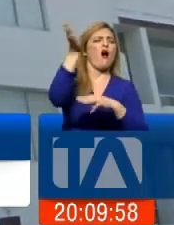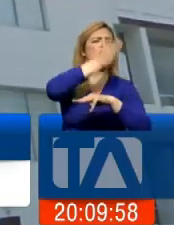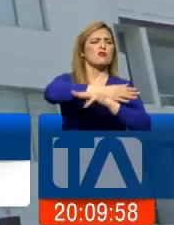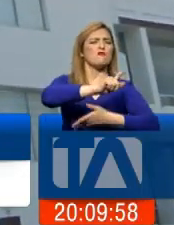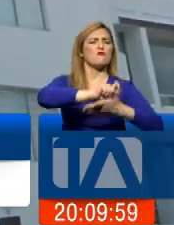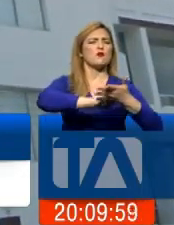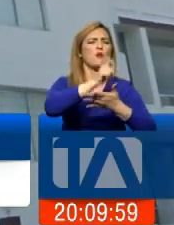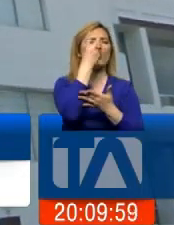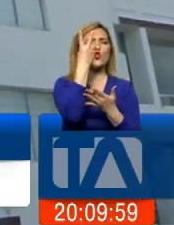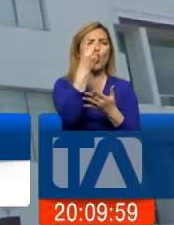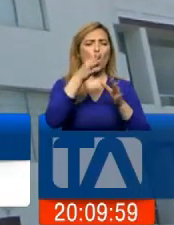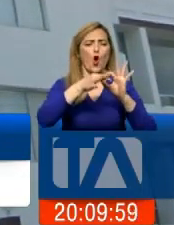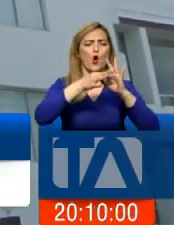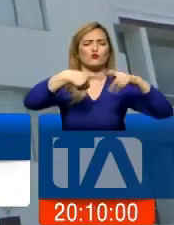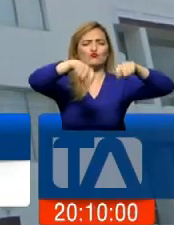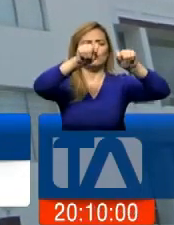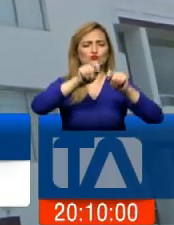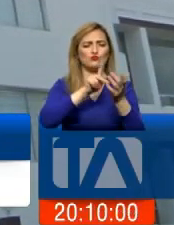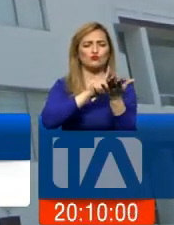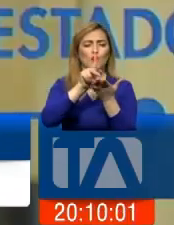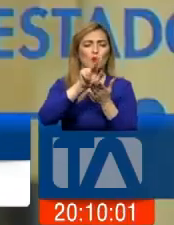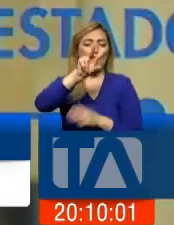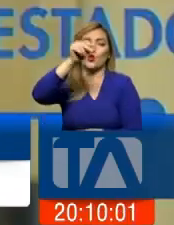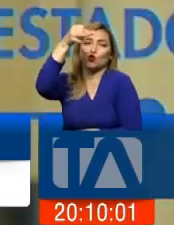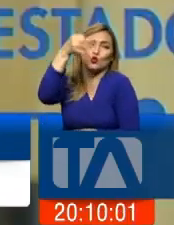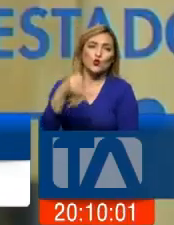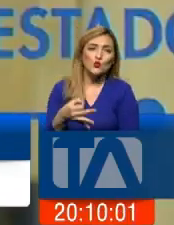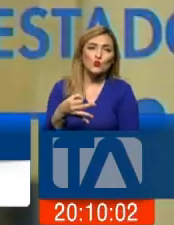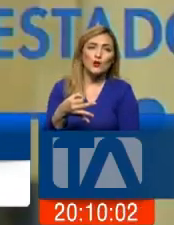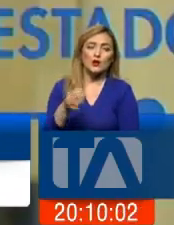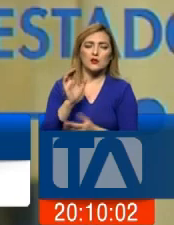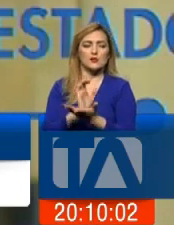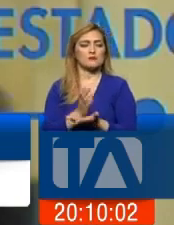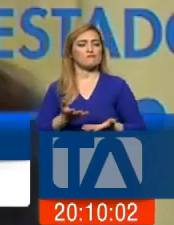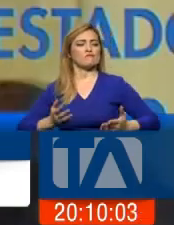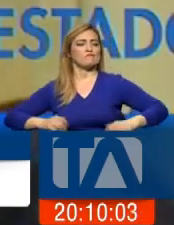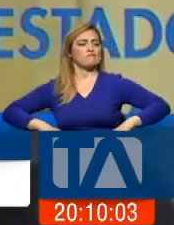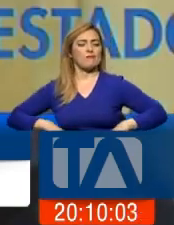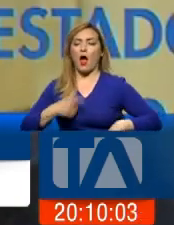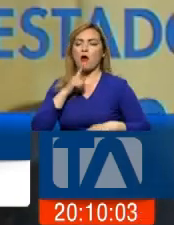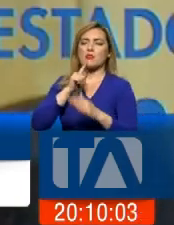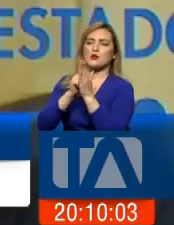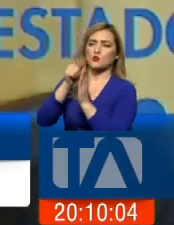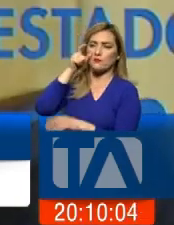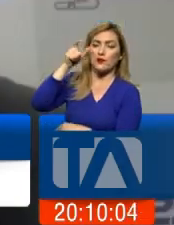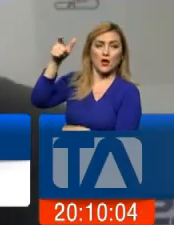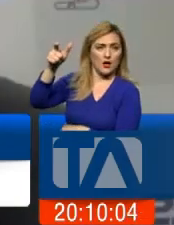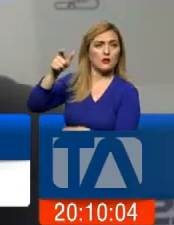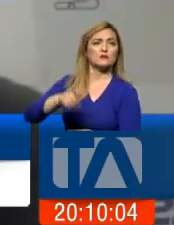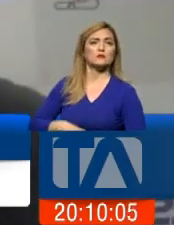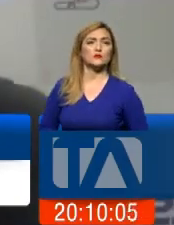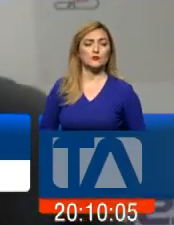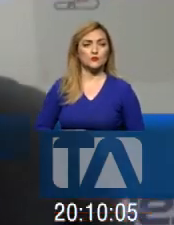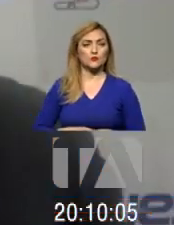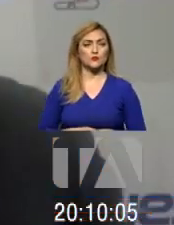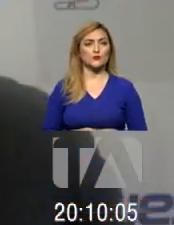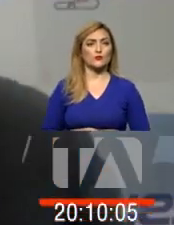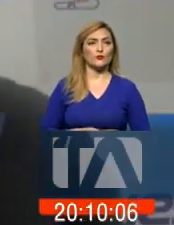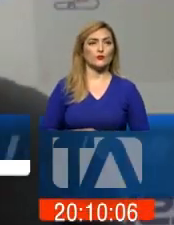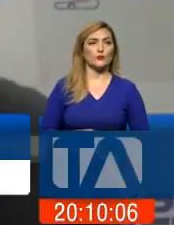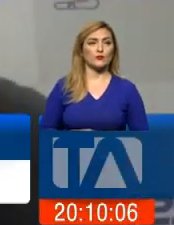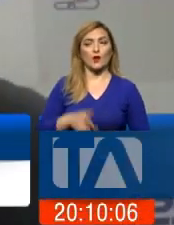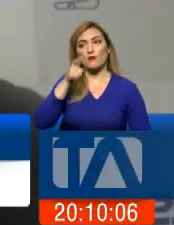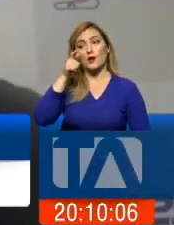No obstante, los incumplieron. Y eso obligó a IES a presentar una denuncia penal en Fiscalía. Esperamos que la